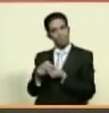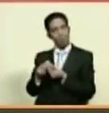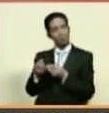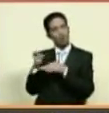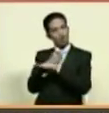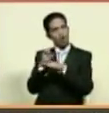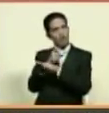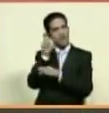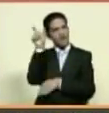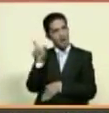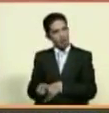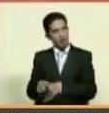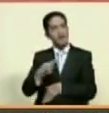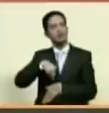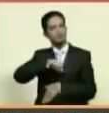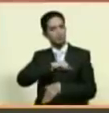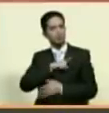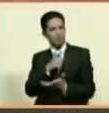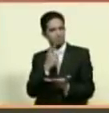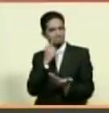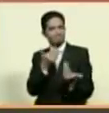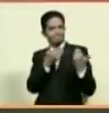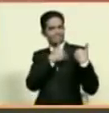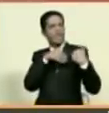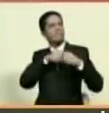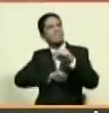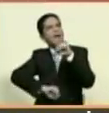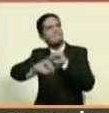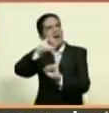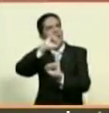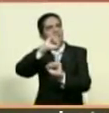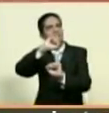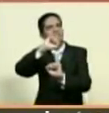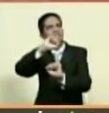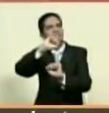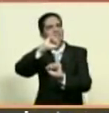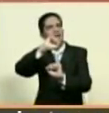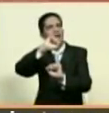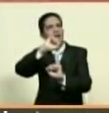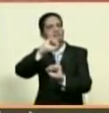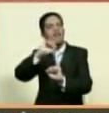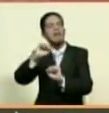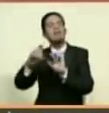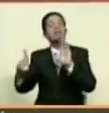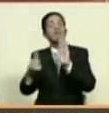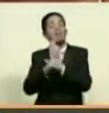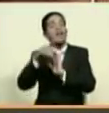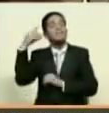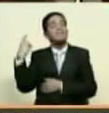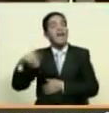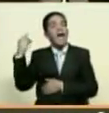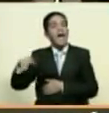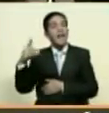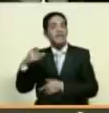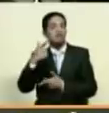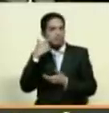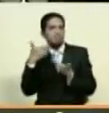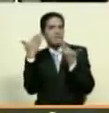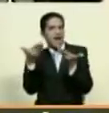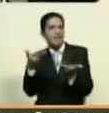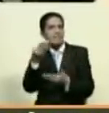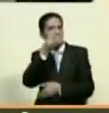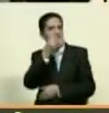gobernadores asumamos una política en defensa del derecho de nuestro pueblo a la proteína animal.